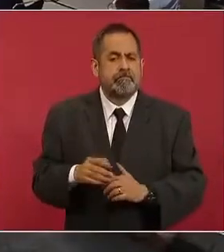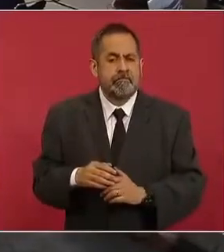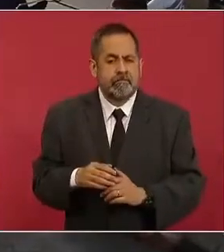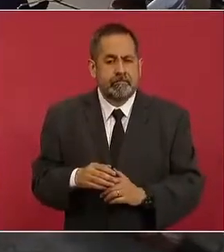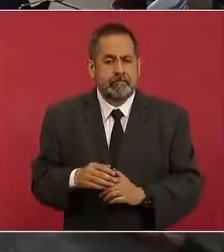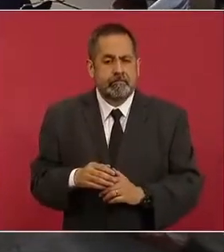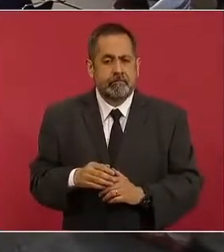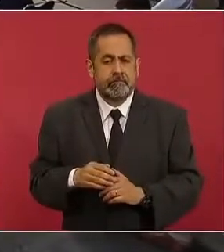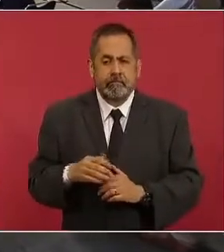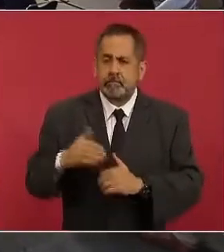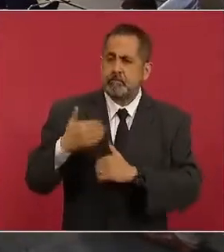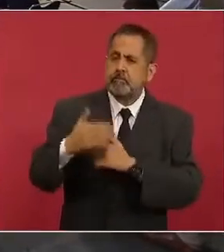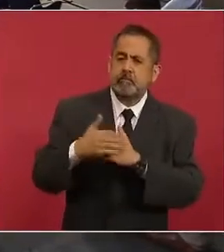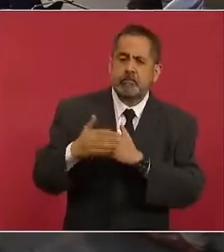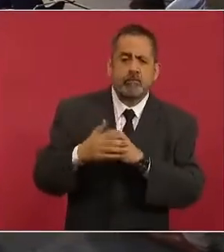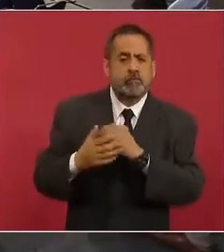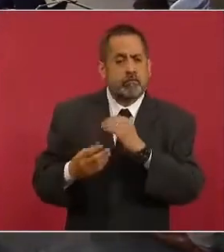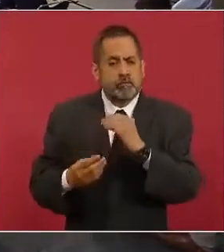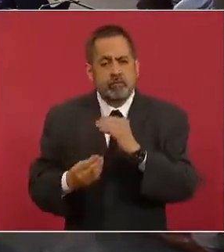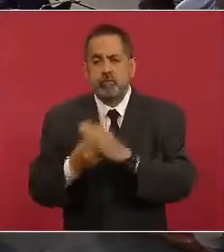crear ninguna planta